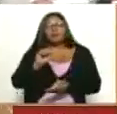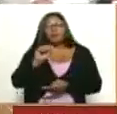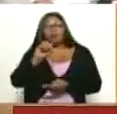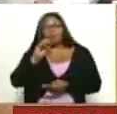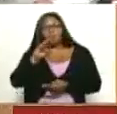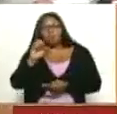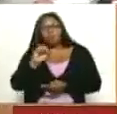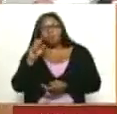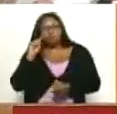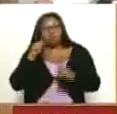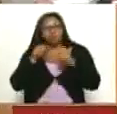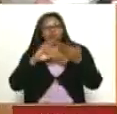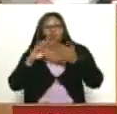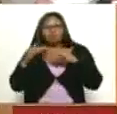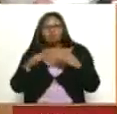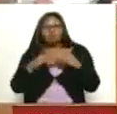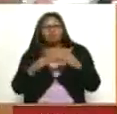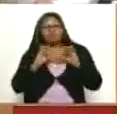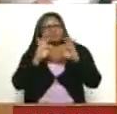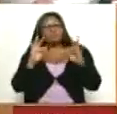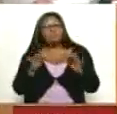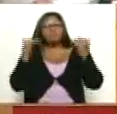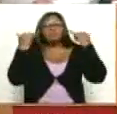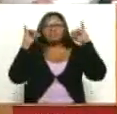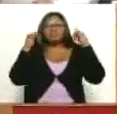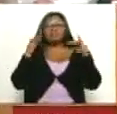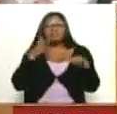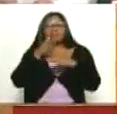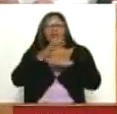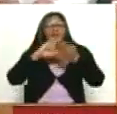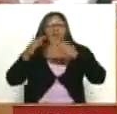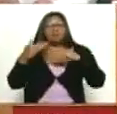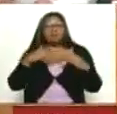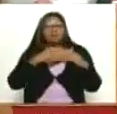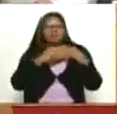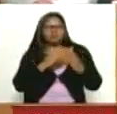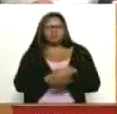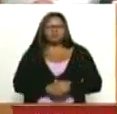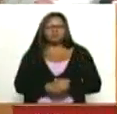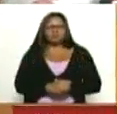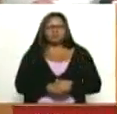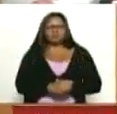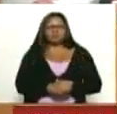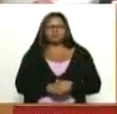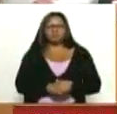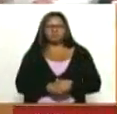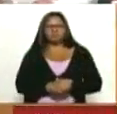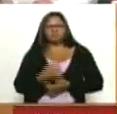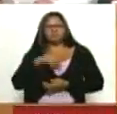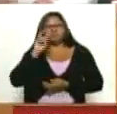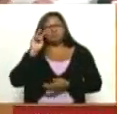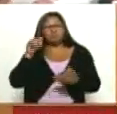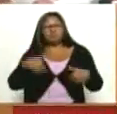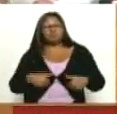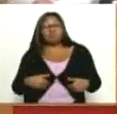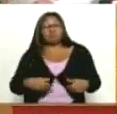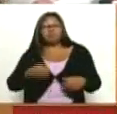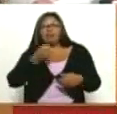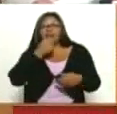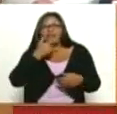eje comunitario muy robusto. El festival va a la comunidad. Ha sido un esfuerzo lindo, un